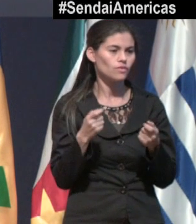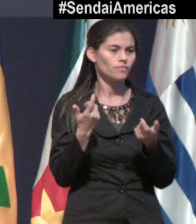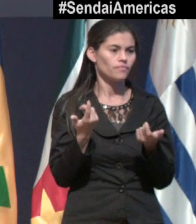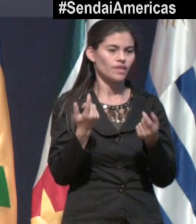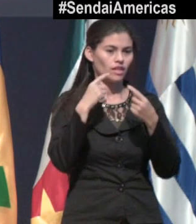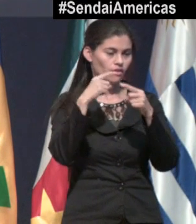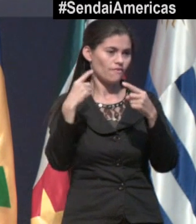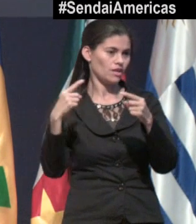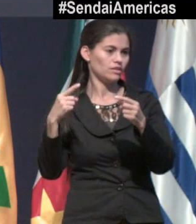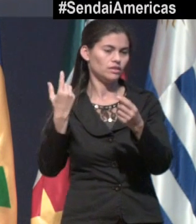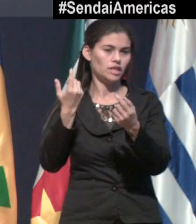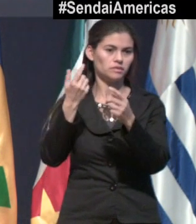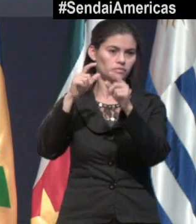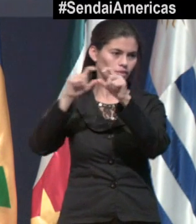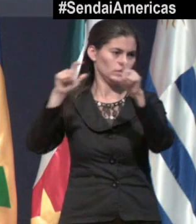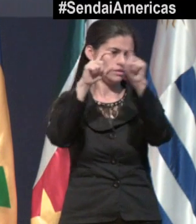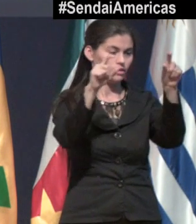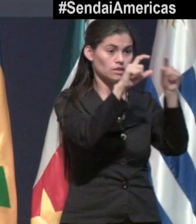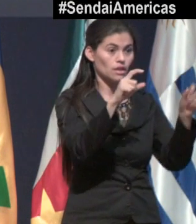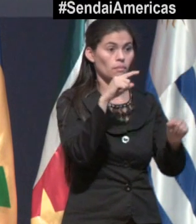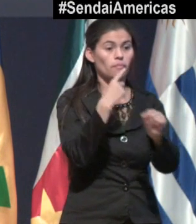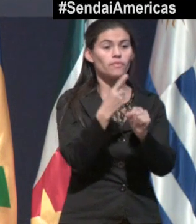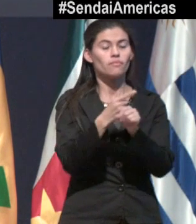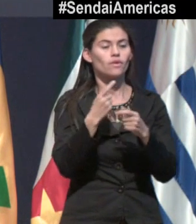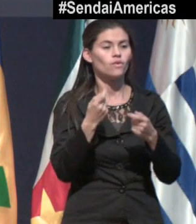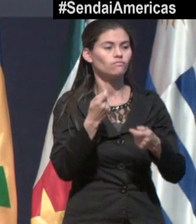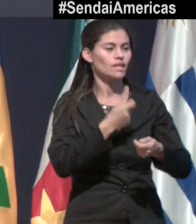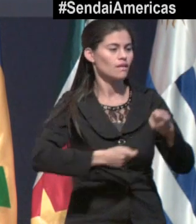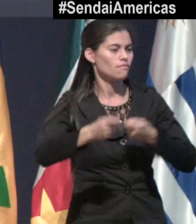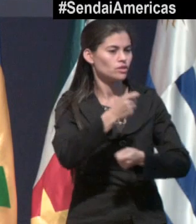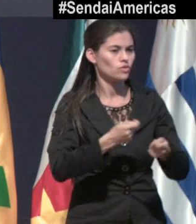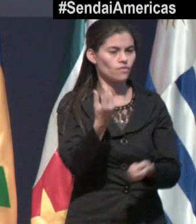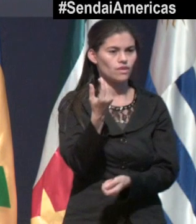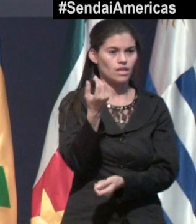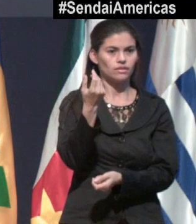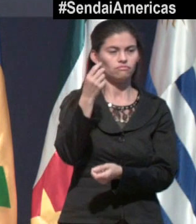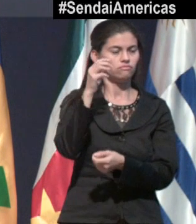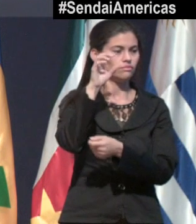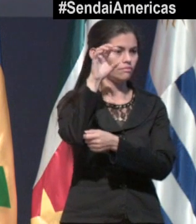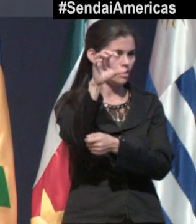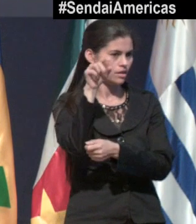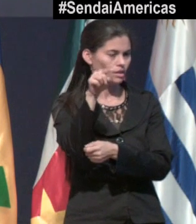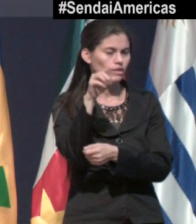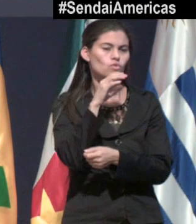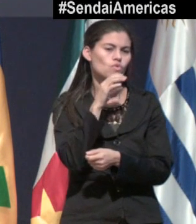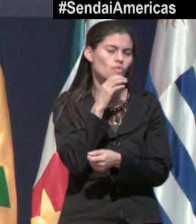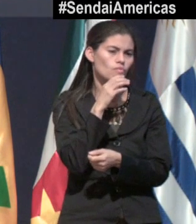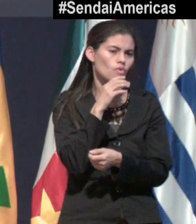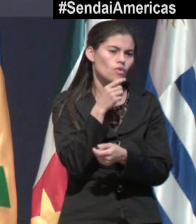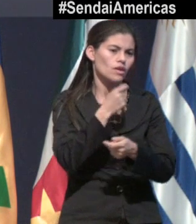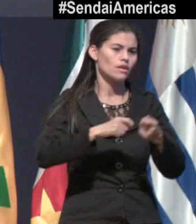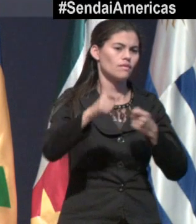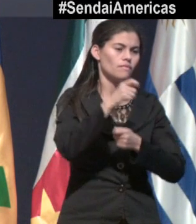varios rubros. Uno de ellos es inversiones de capital, o sea que lo que los países están invirtiendo